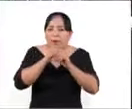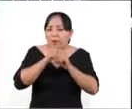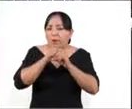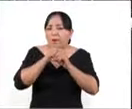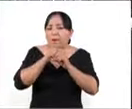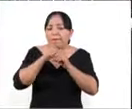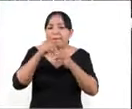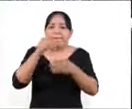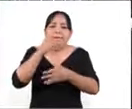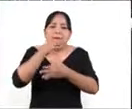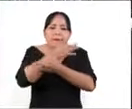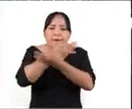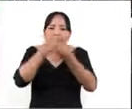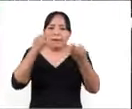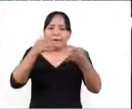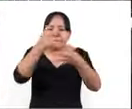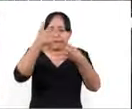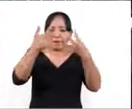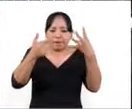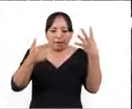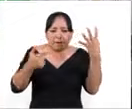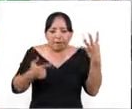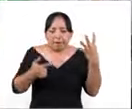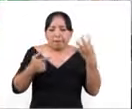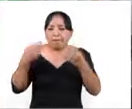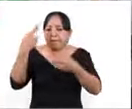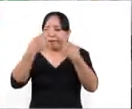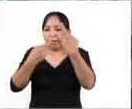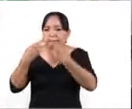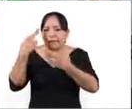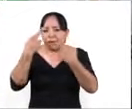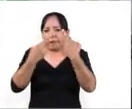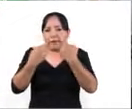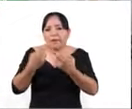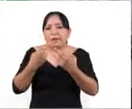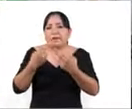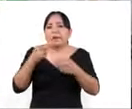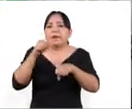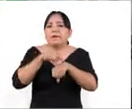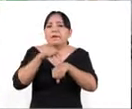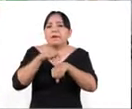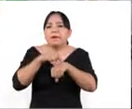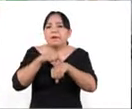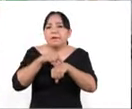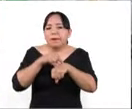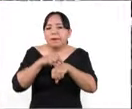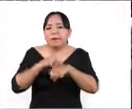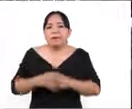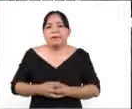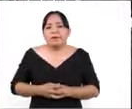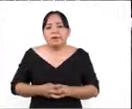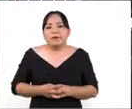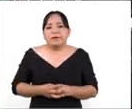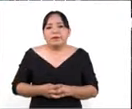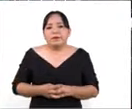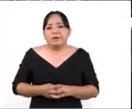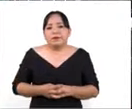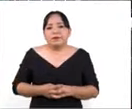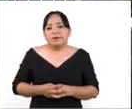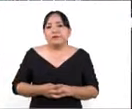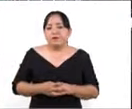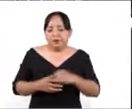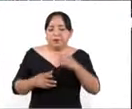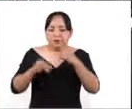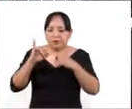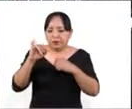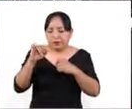hora tendríamos todos los reportes, ya checados por la Secretaría de Seguridad Ciudadana. Gracias, buenas tardes y hay a todos. Algunos edificios,